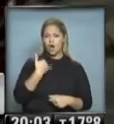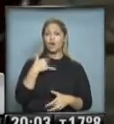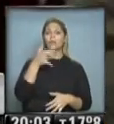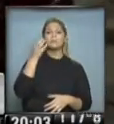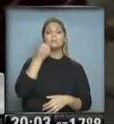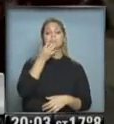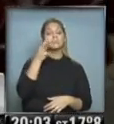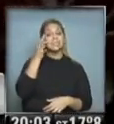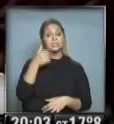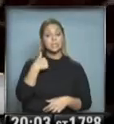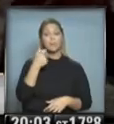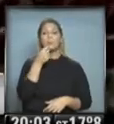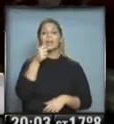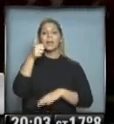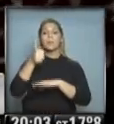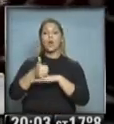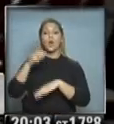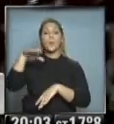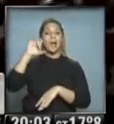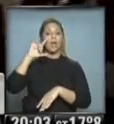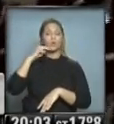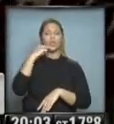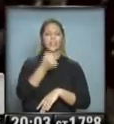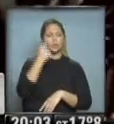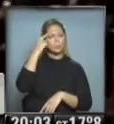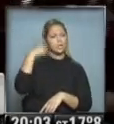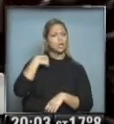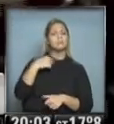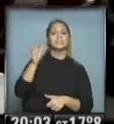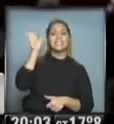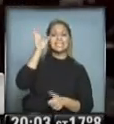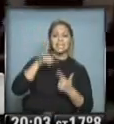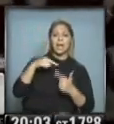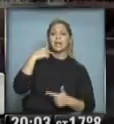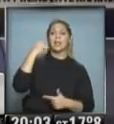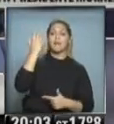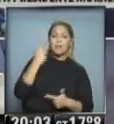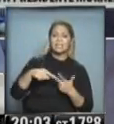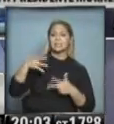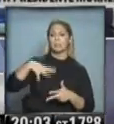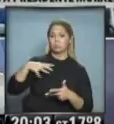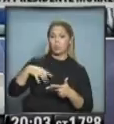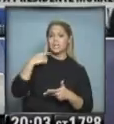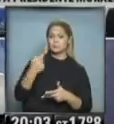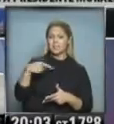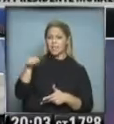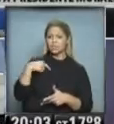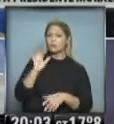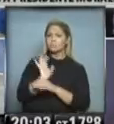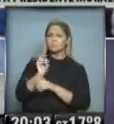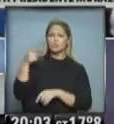testimonios, por ejemplo, el de Maduro, que opinó que Italia, Francia, Portugal y España rompieron todas las reglas de convivencia